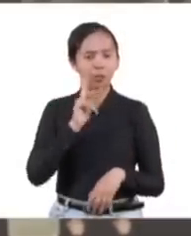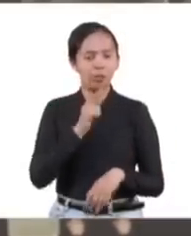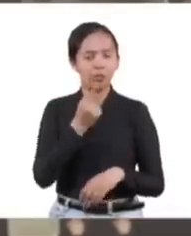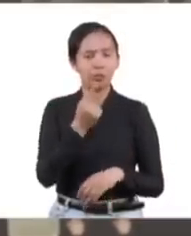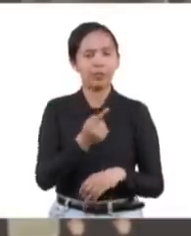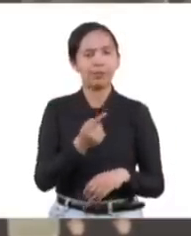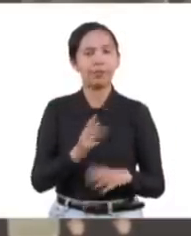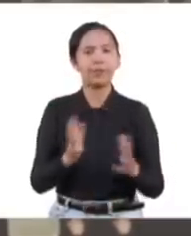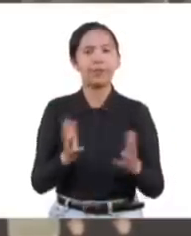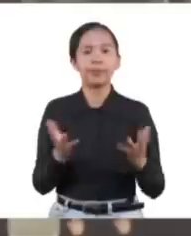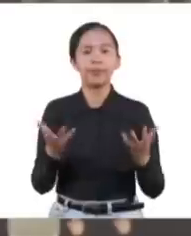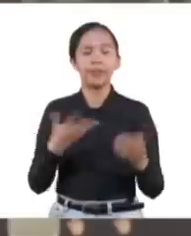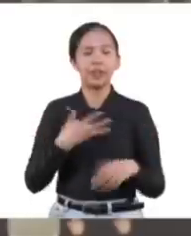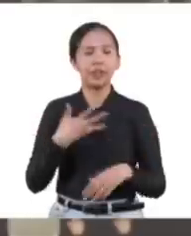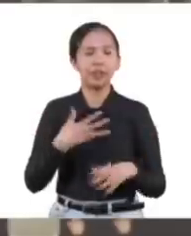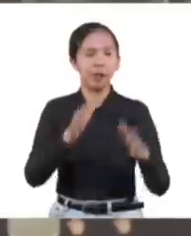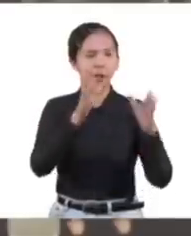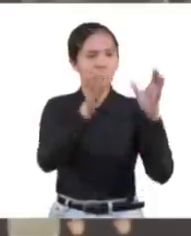eléctrica,